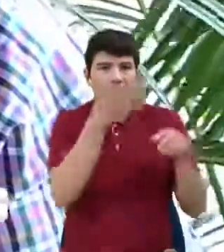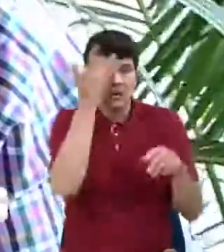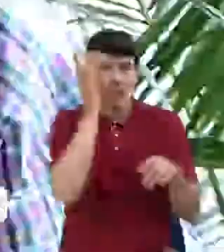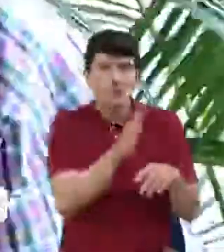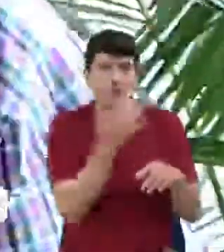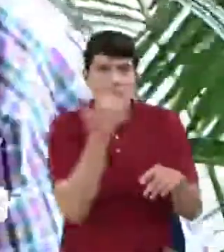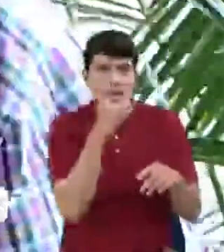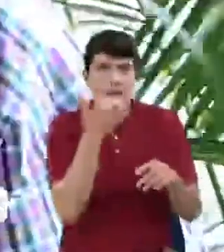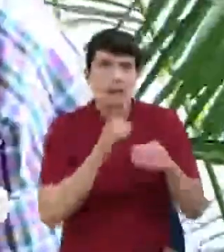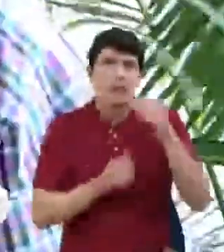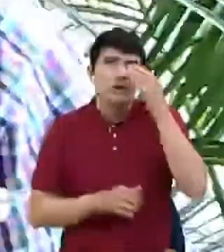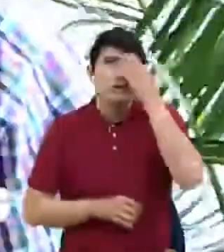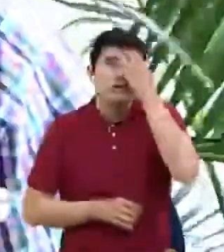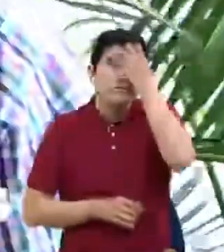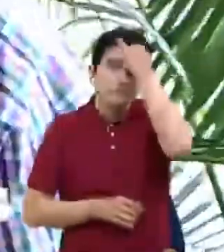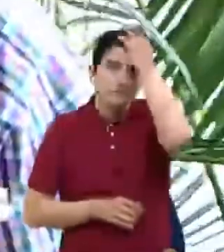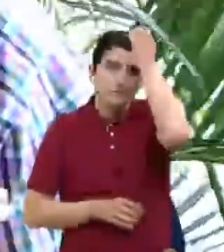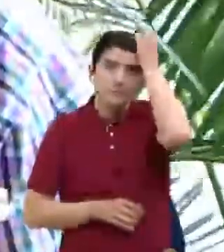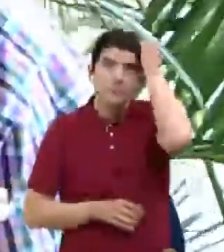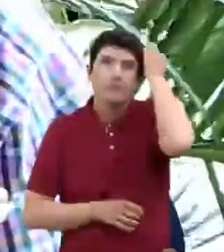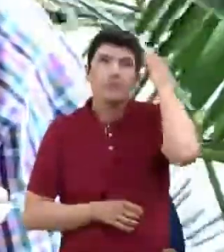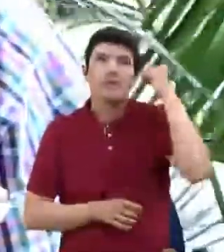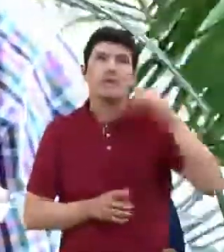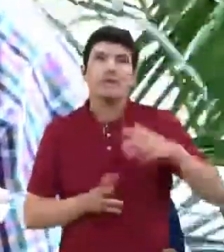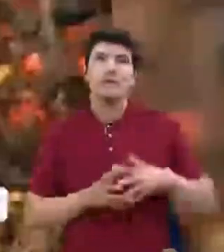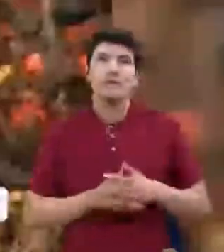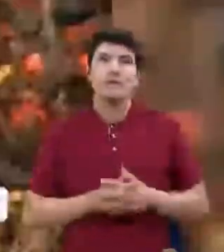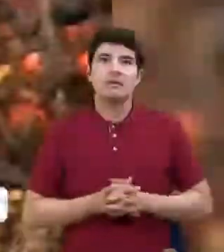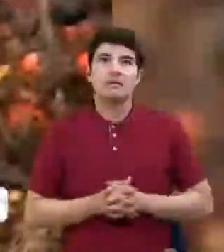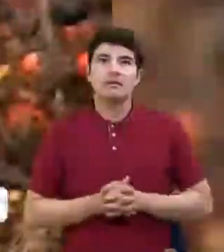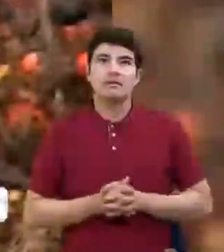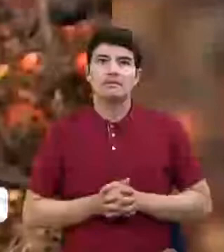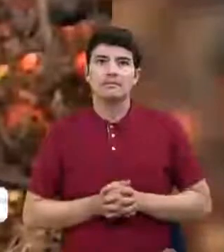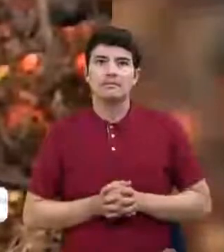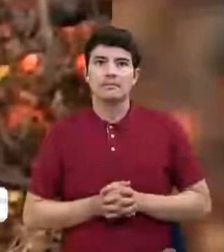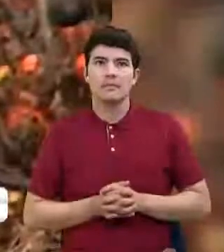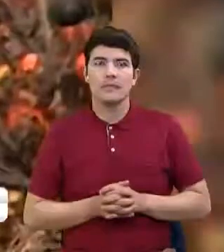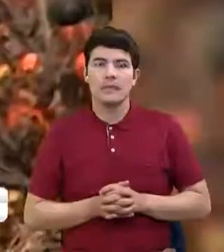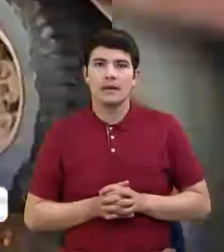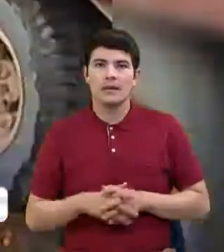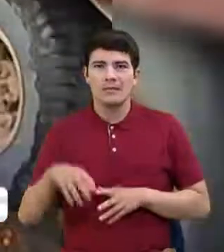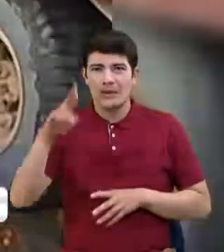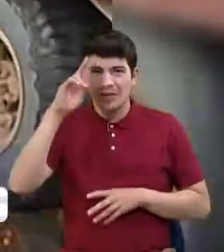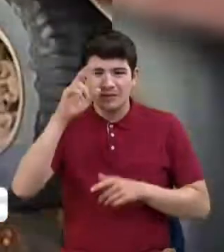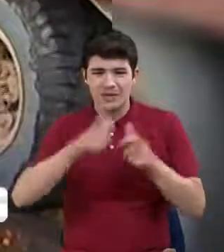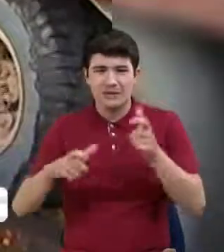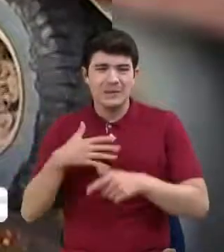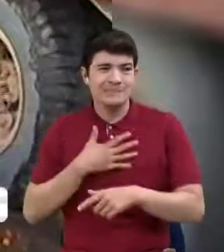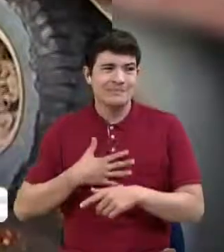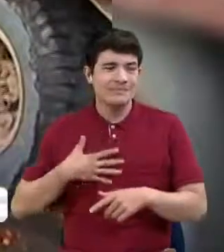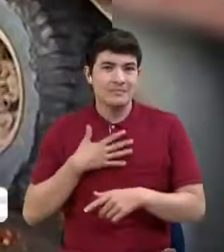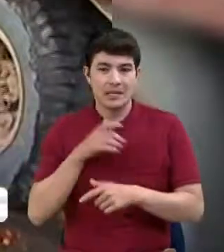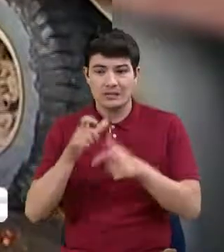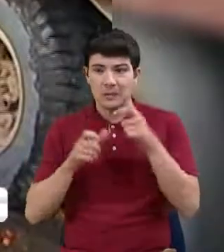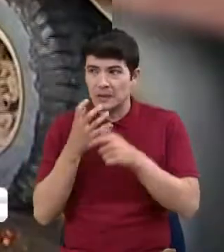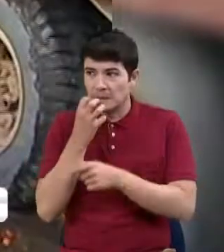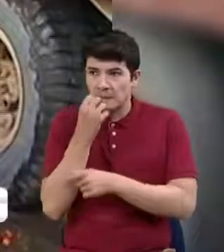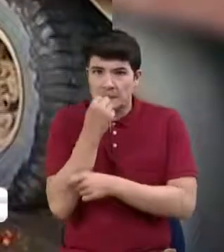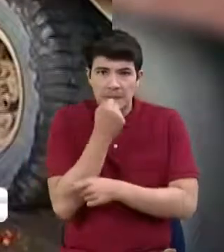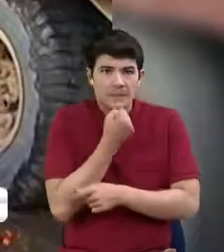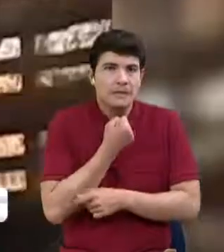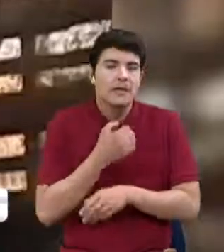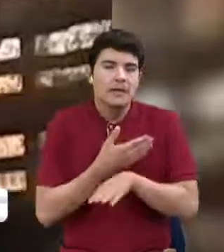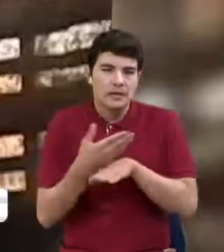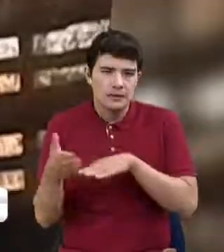daña el ambiente de trabajo hace que la gente no vuelva ni hablar y después pues